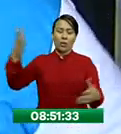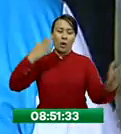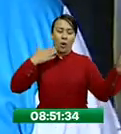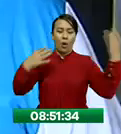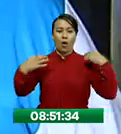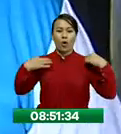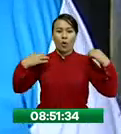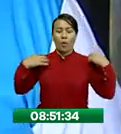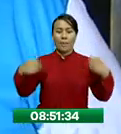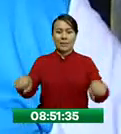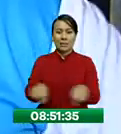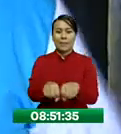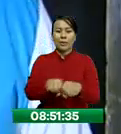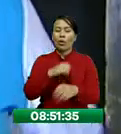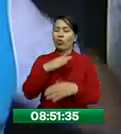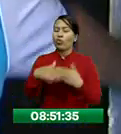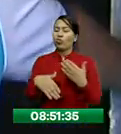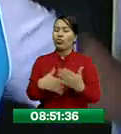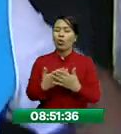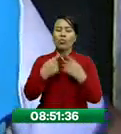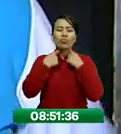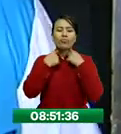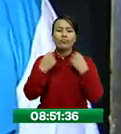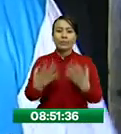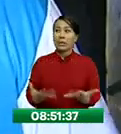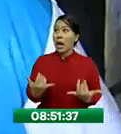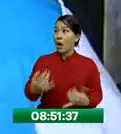el zapato, nada, todo, como ve el cuarto como está,